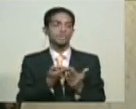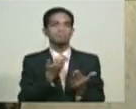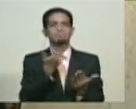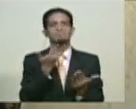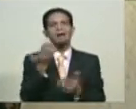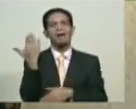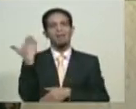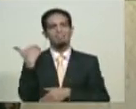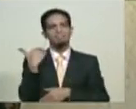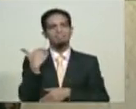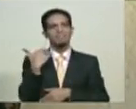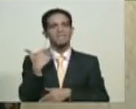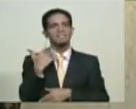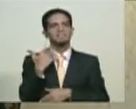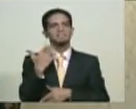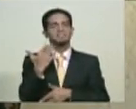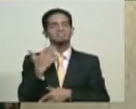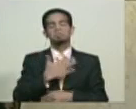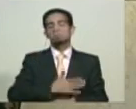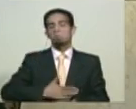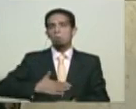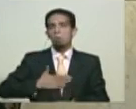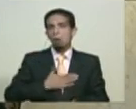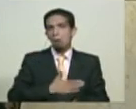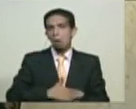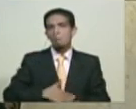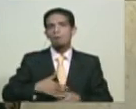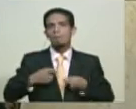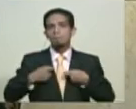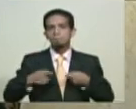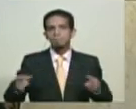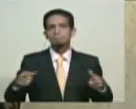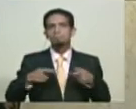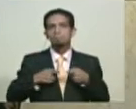conjunto de proyectos de desarrollo nacional.